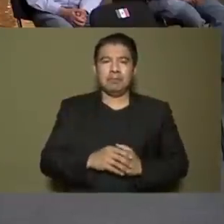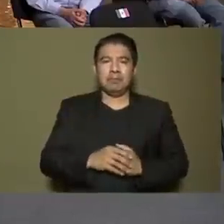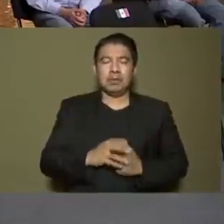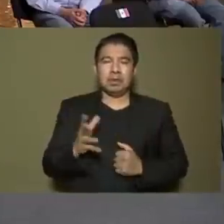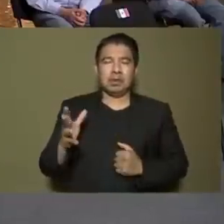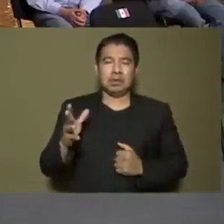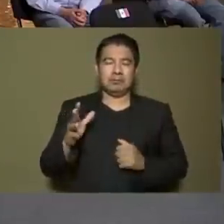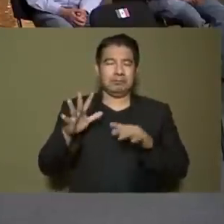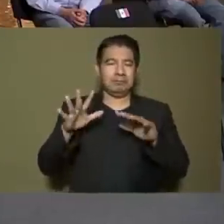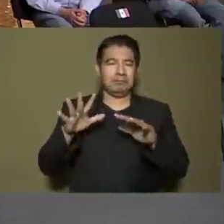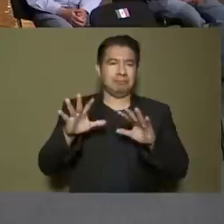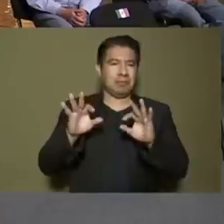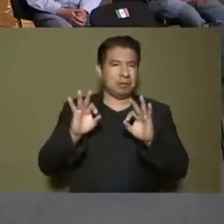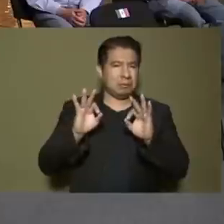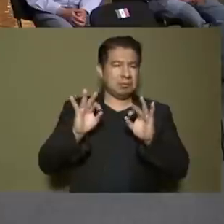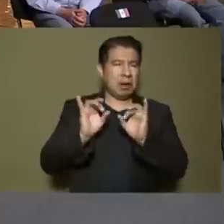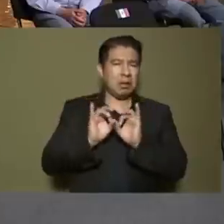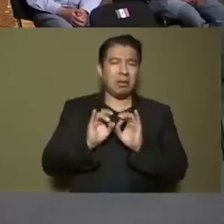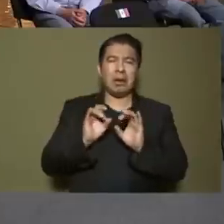acontecimiento.